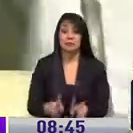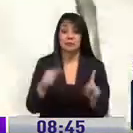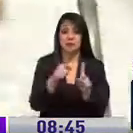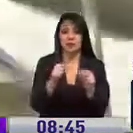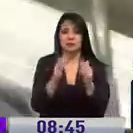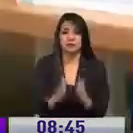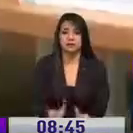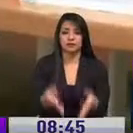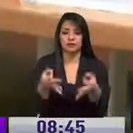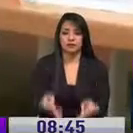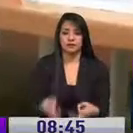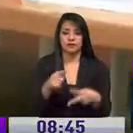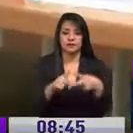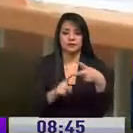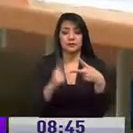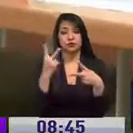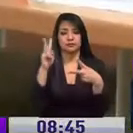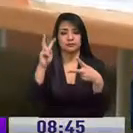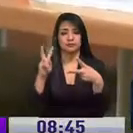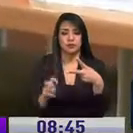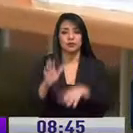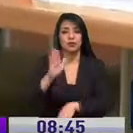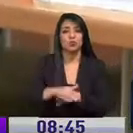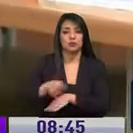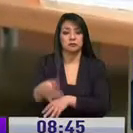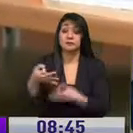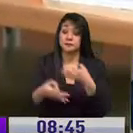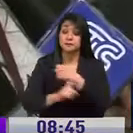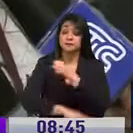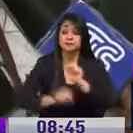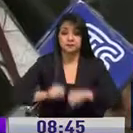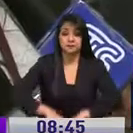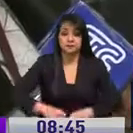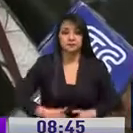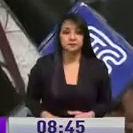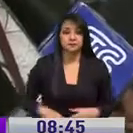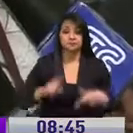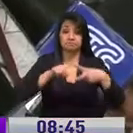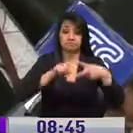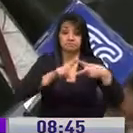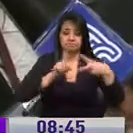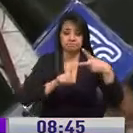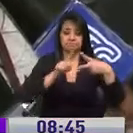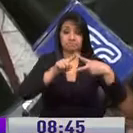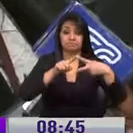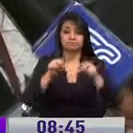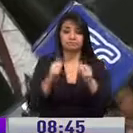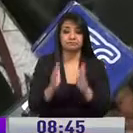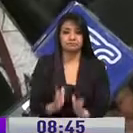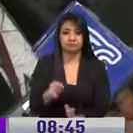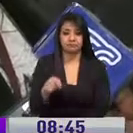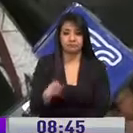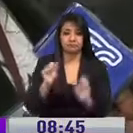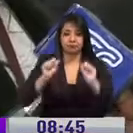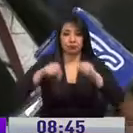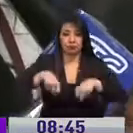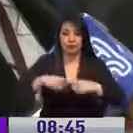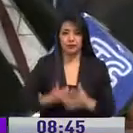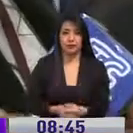se configurarían dos causales suficientes para su sanción. La primera causal sería que un legislador no puede